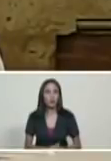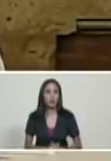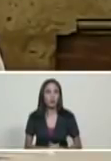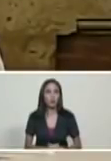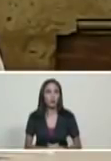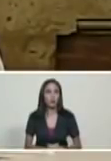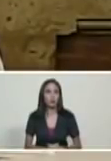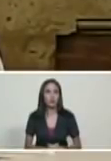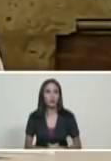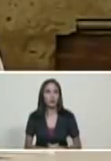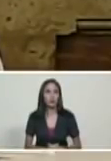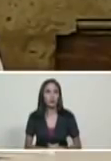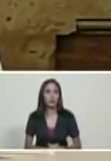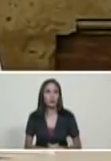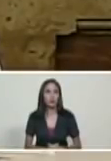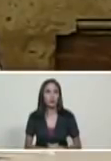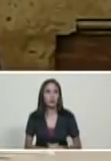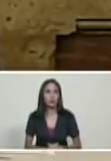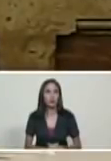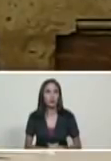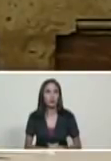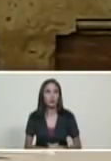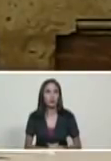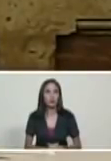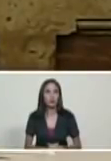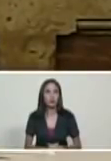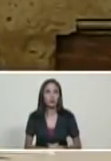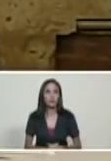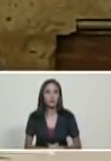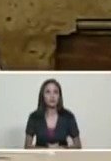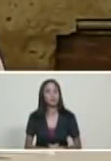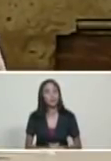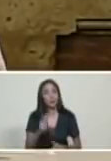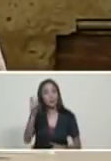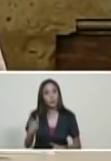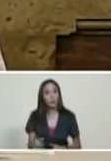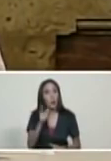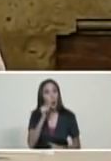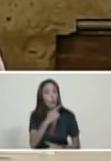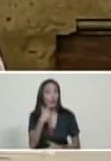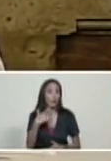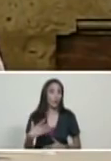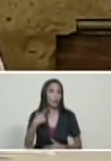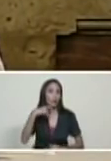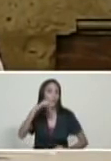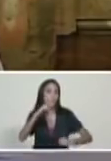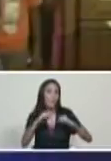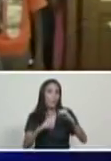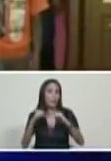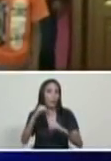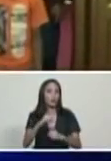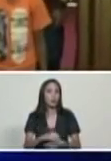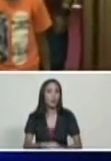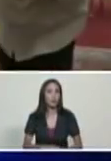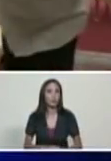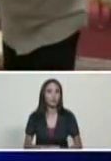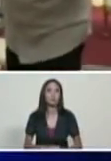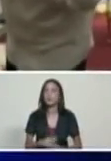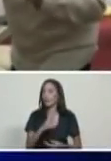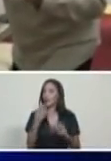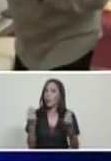vida de José Bolivita Uzcategui, con su hijo, con su